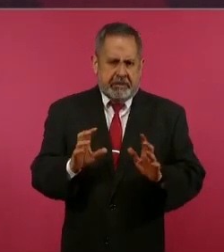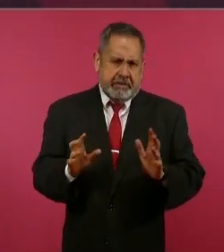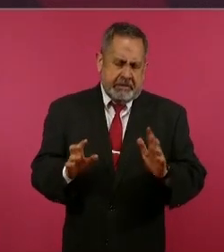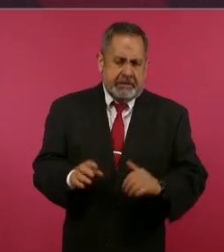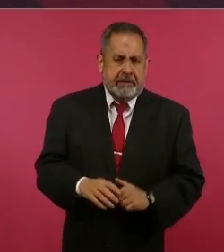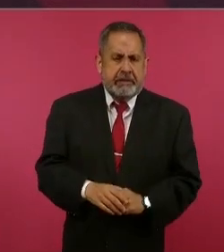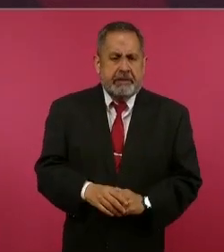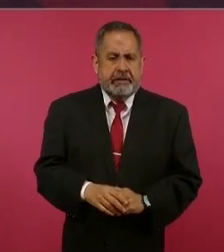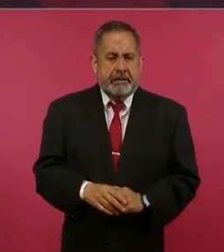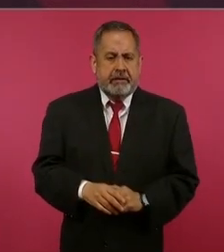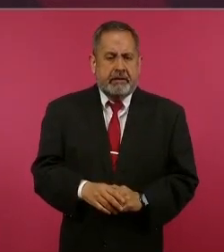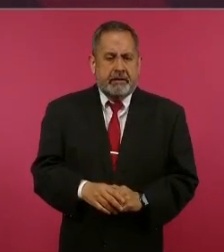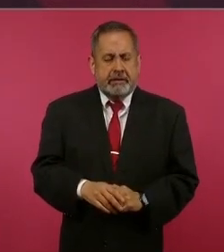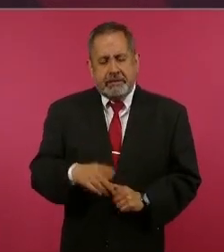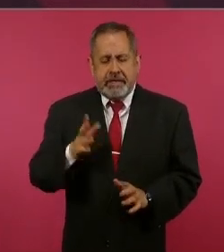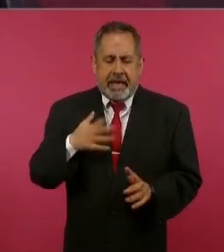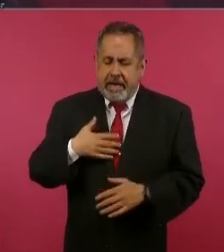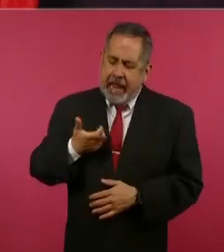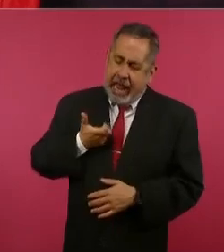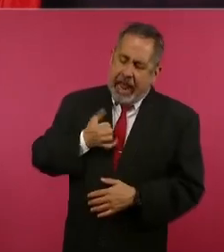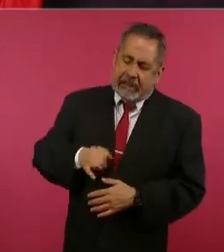tengo achaques